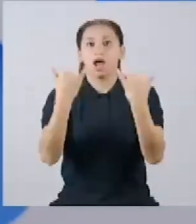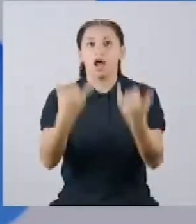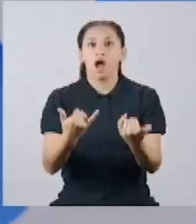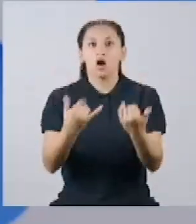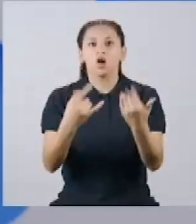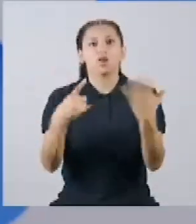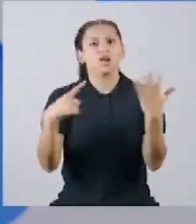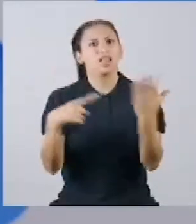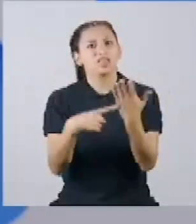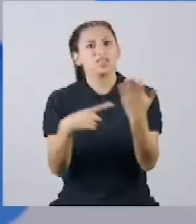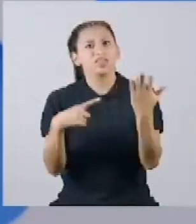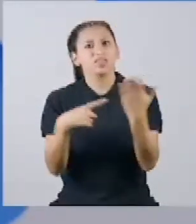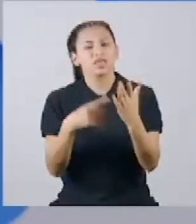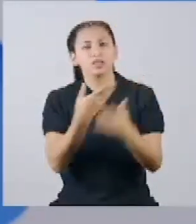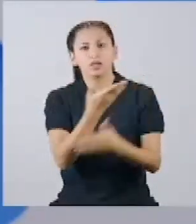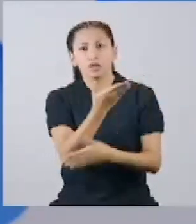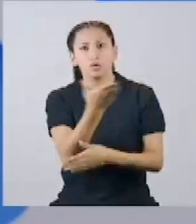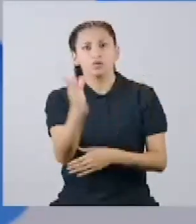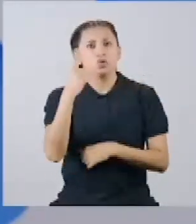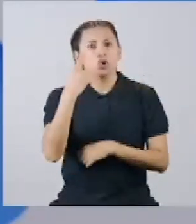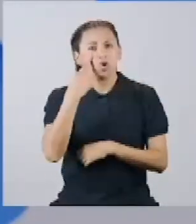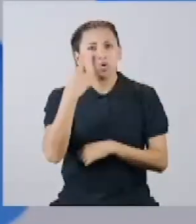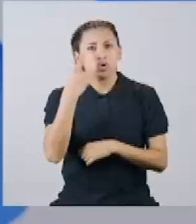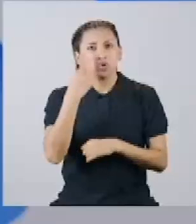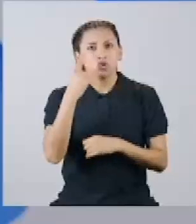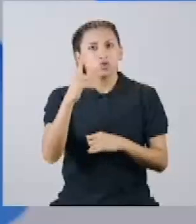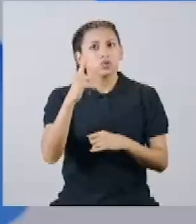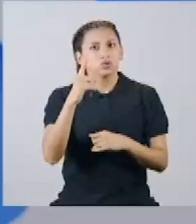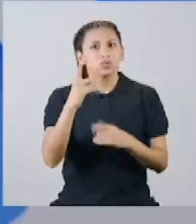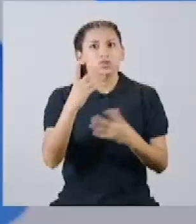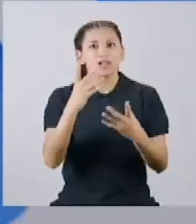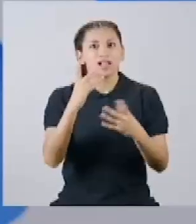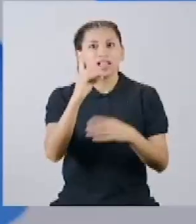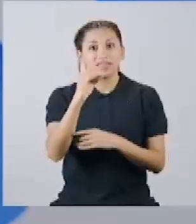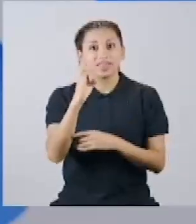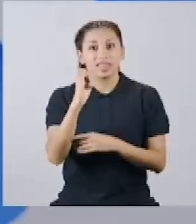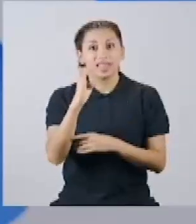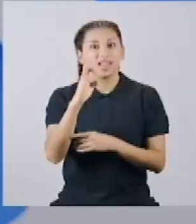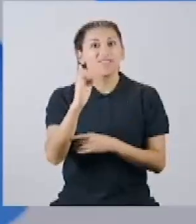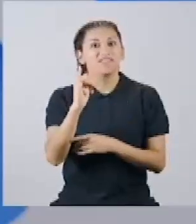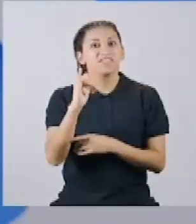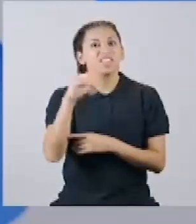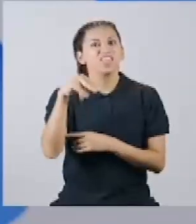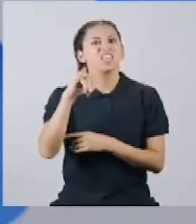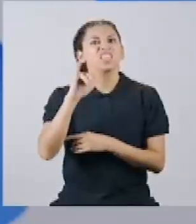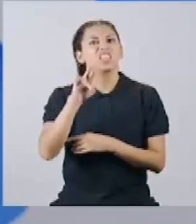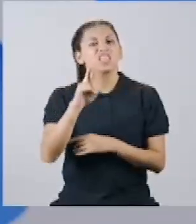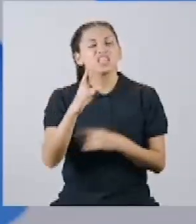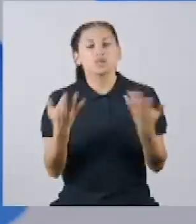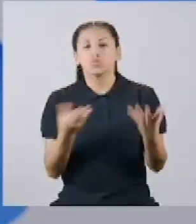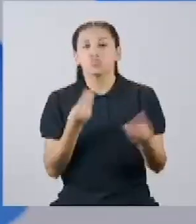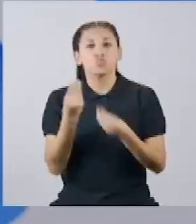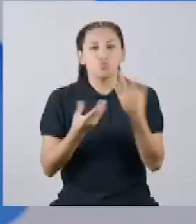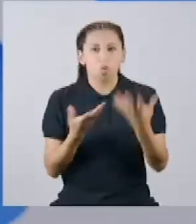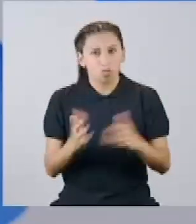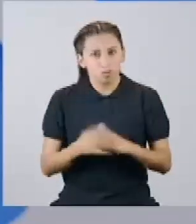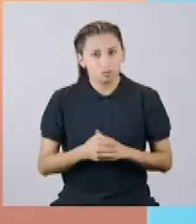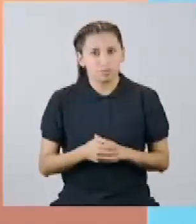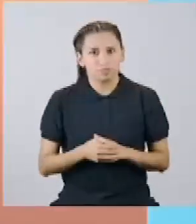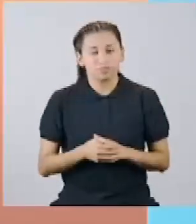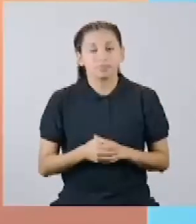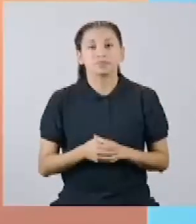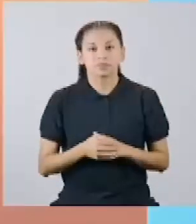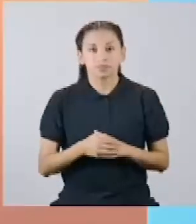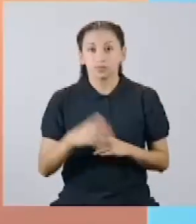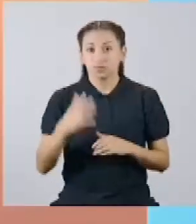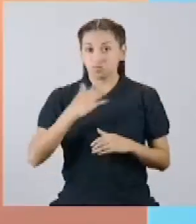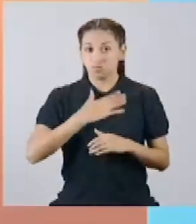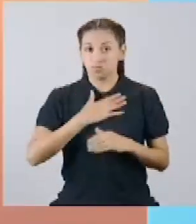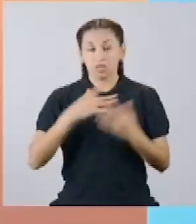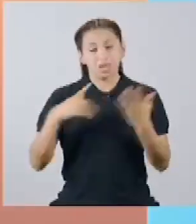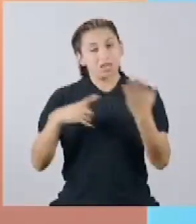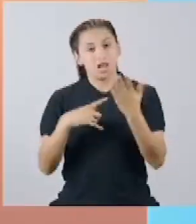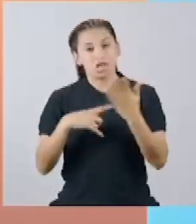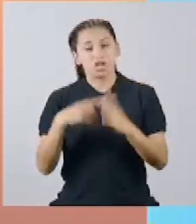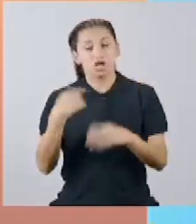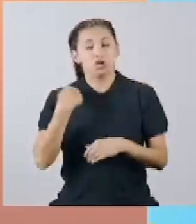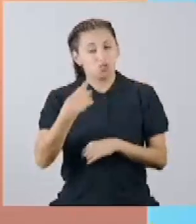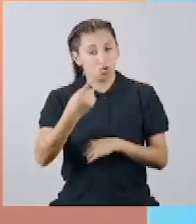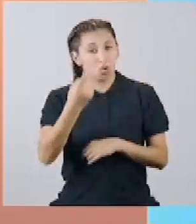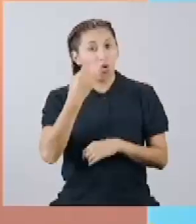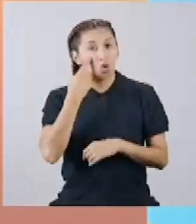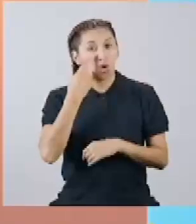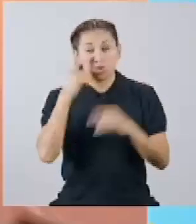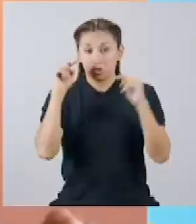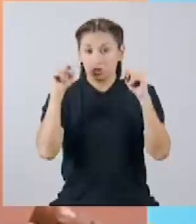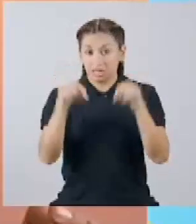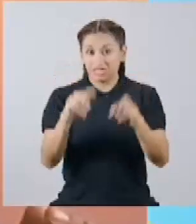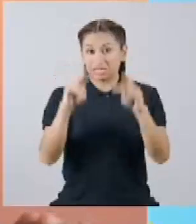mencionen las técnicas que conocen en la fase definir del Design Thinking. Las técnicas que yo conozco